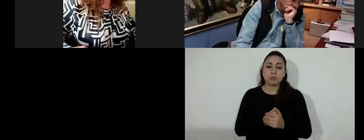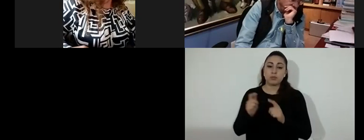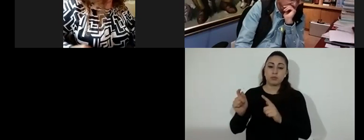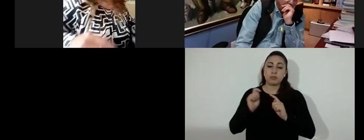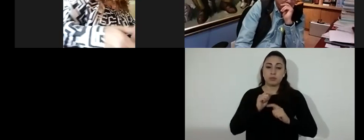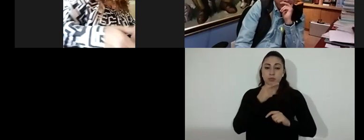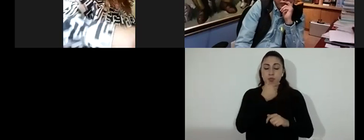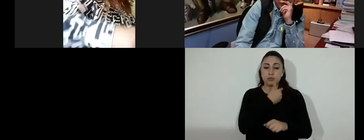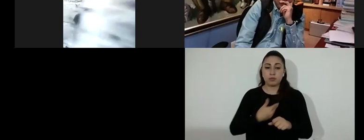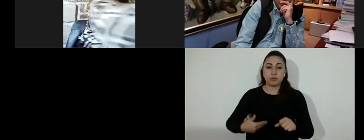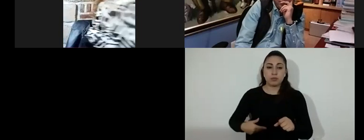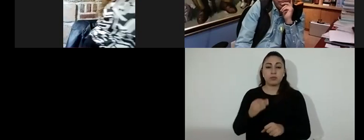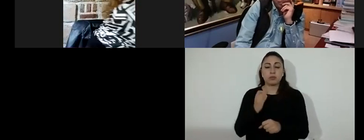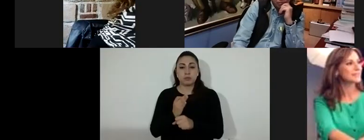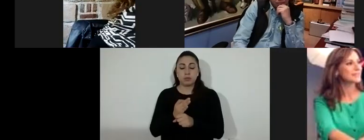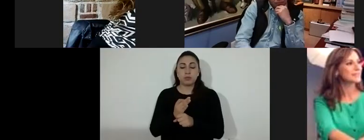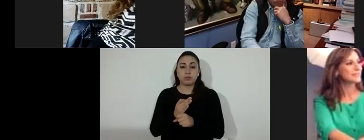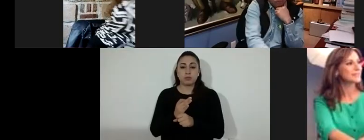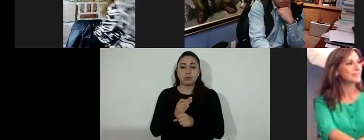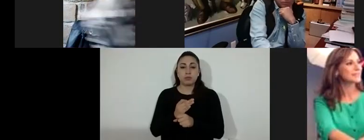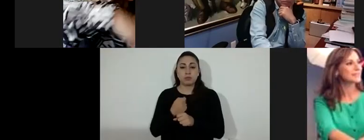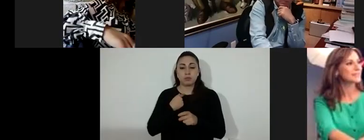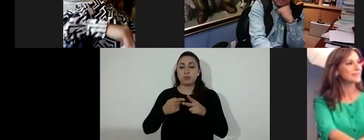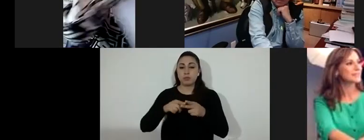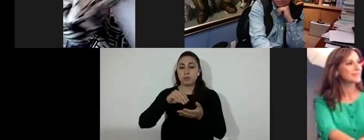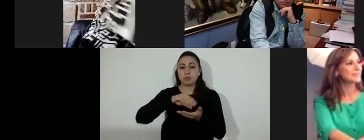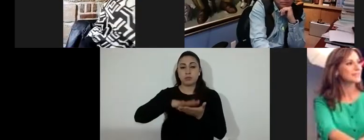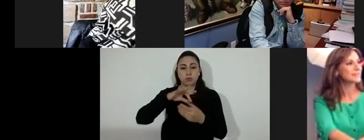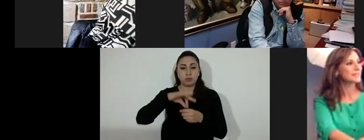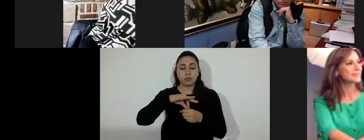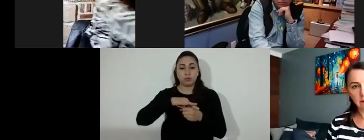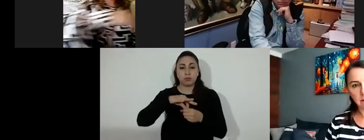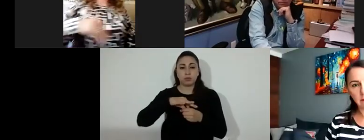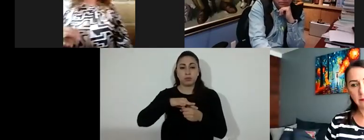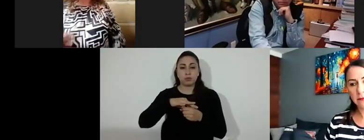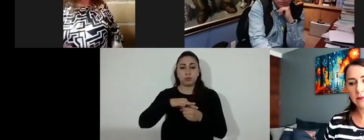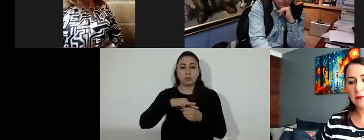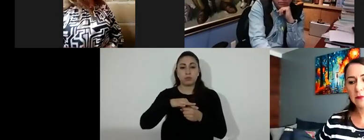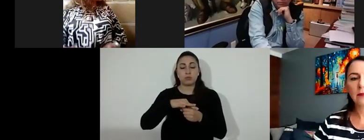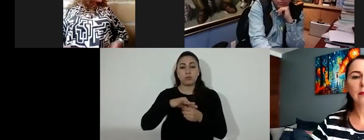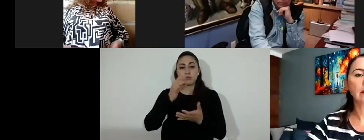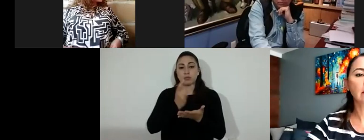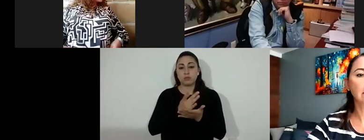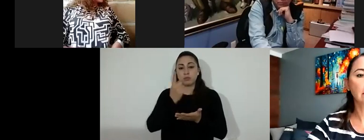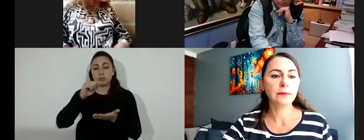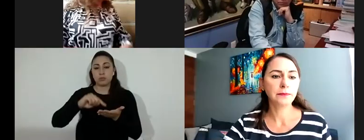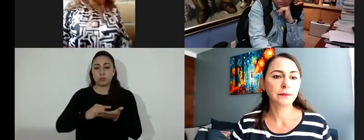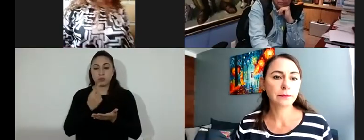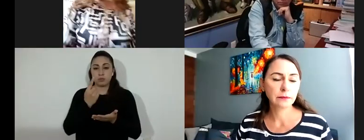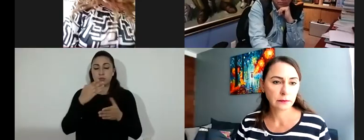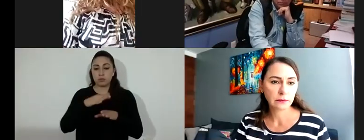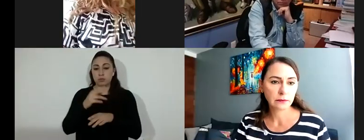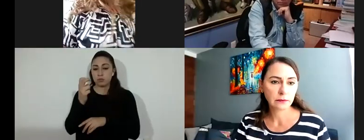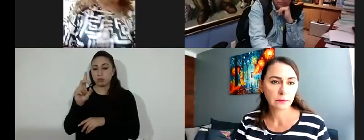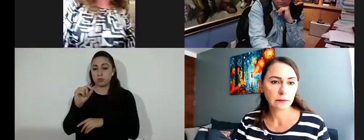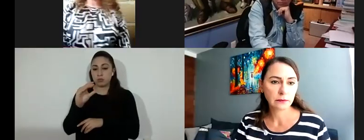presidencia, procederé en este momento a realizar la votación nominal en lo general y en lo particular de dicho